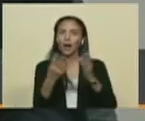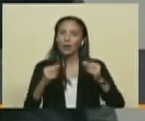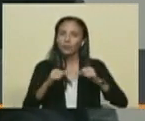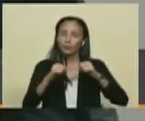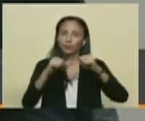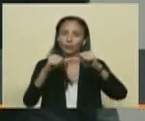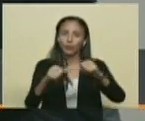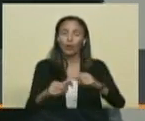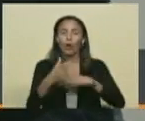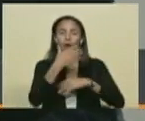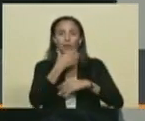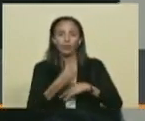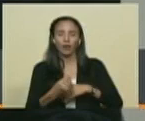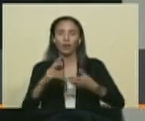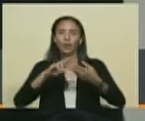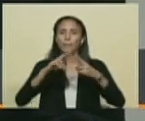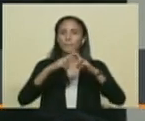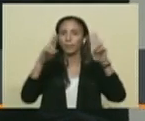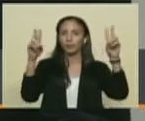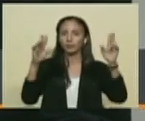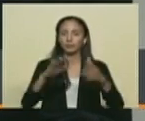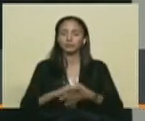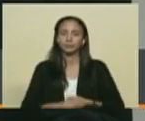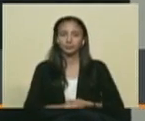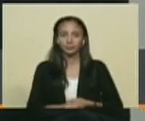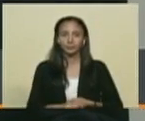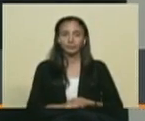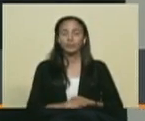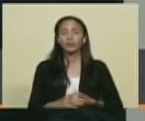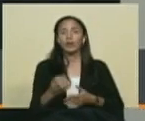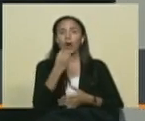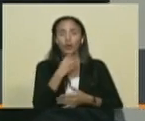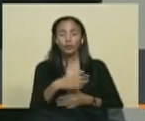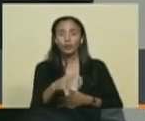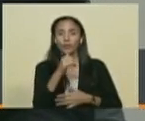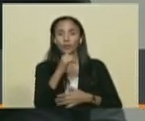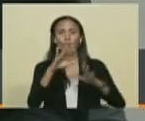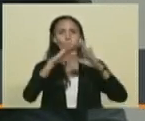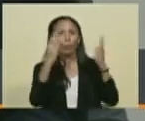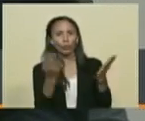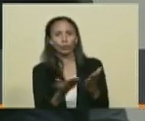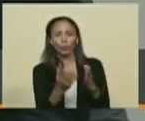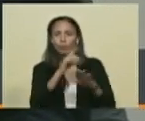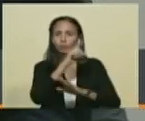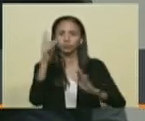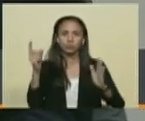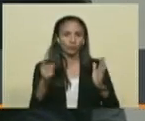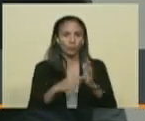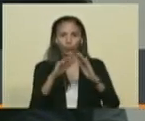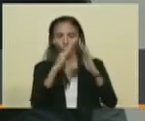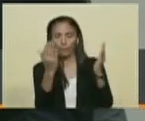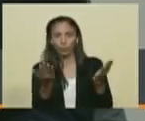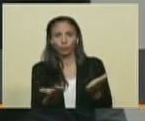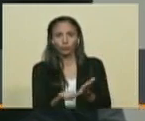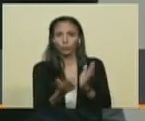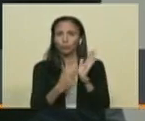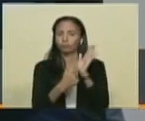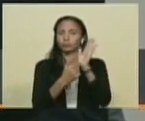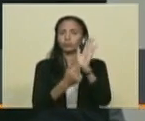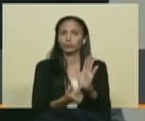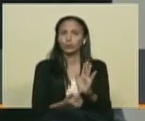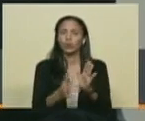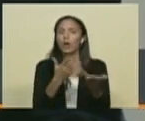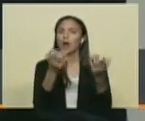estas Navidades en absoluta paz. Y es una buena noticia para el mundo entero que de algún modo